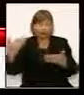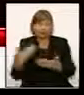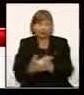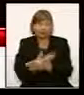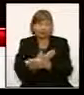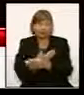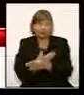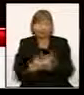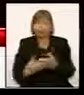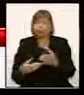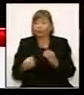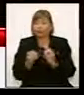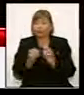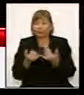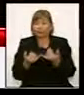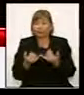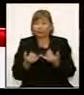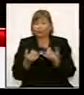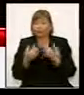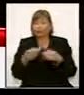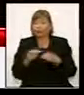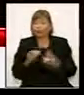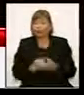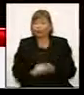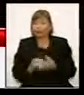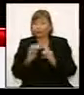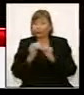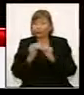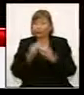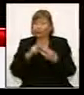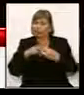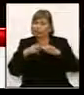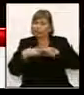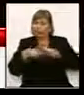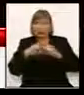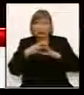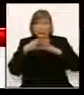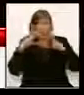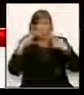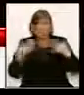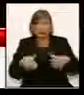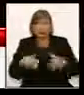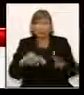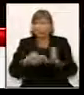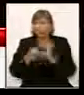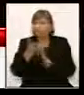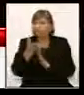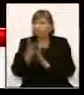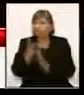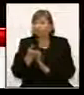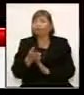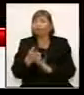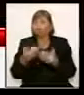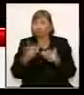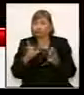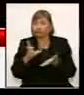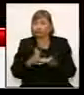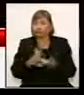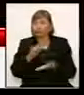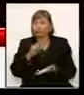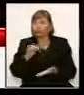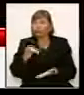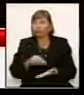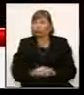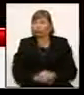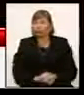un transporte que hoy permita resolver los graves problemas de tránsito y viabilidad que tenemos en Lima Metropolitana y en el